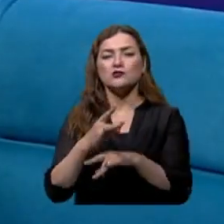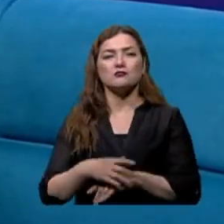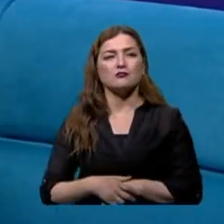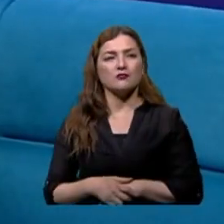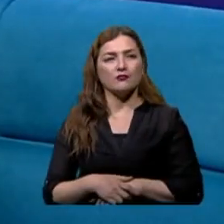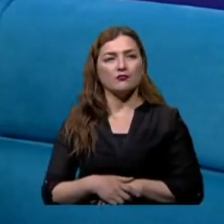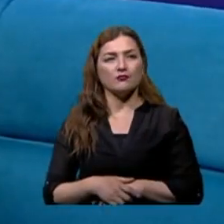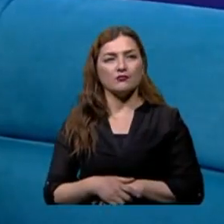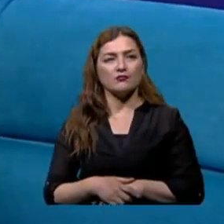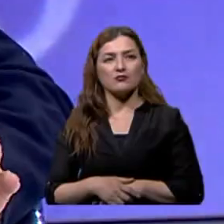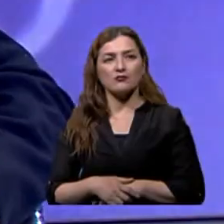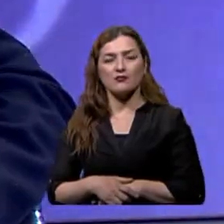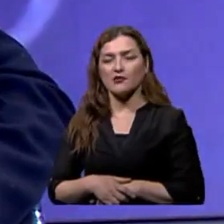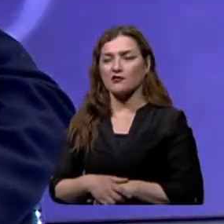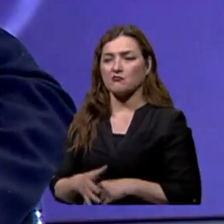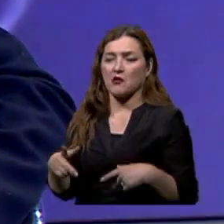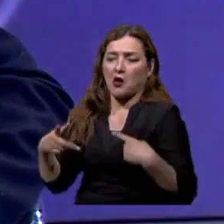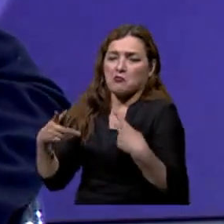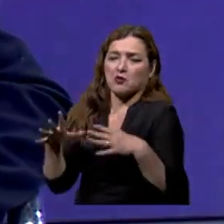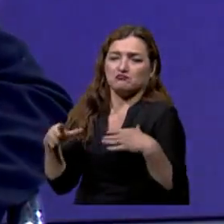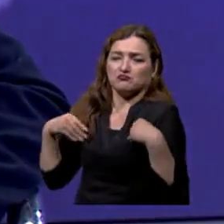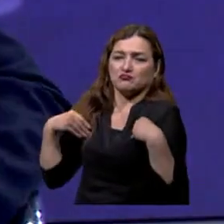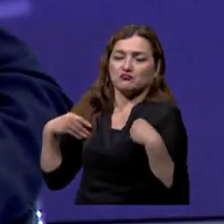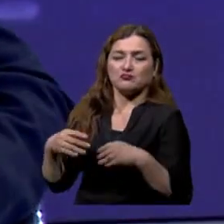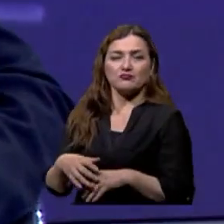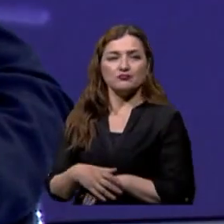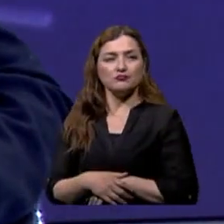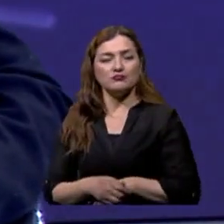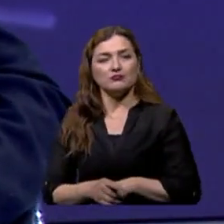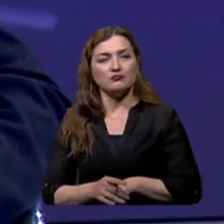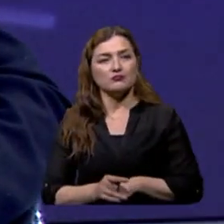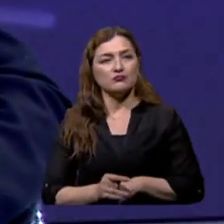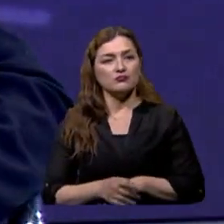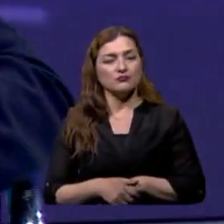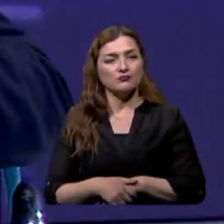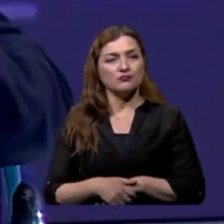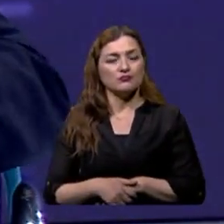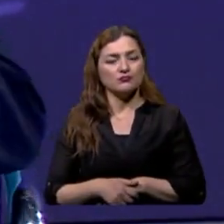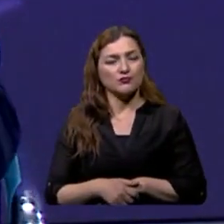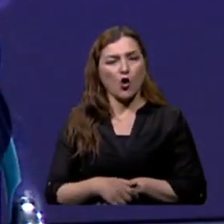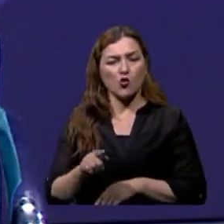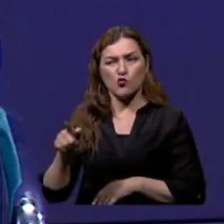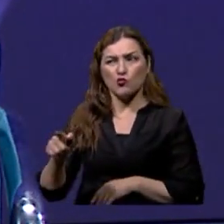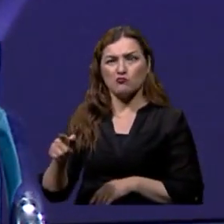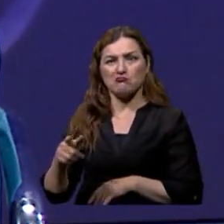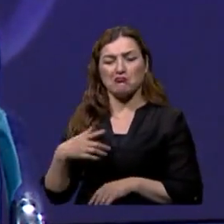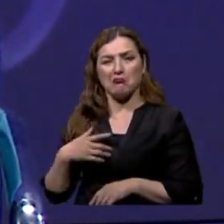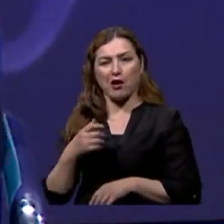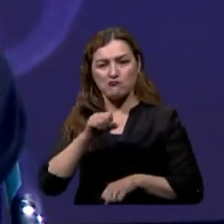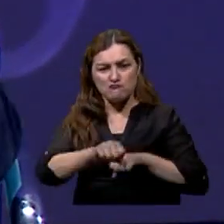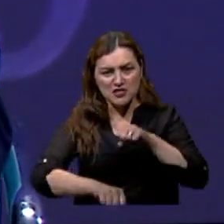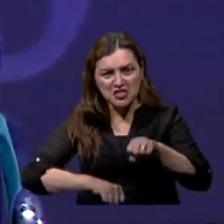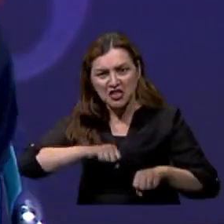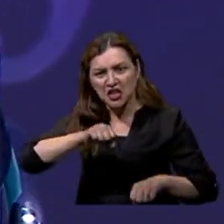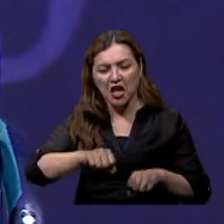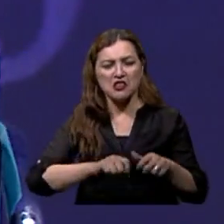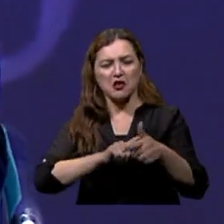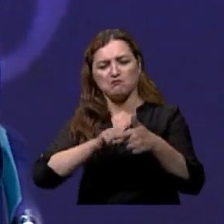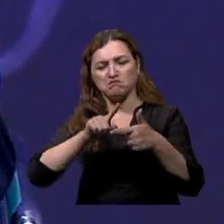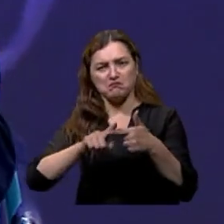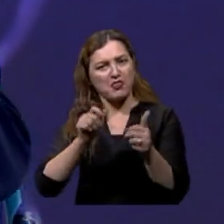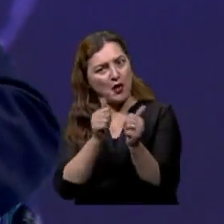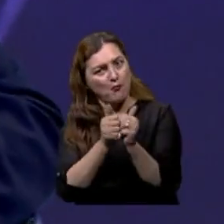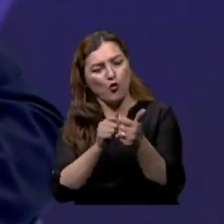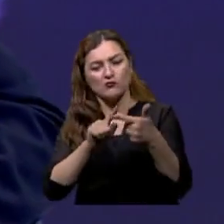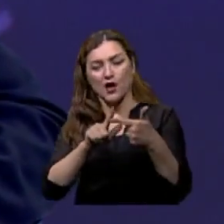Es lo que te tocó y así fue la vida. Sí, ya lo acepté. Y sabemos que tú tienes múltiples facetas. Haces bicicleta, nos contabas tras cámaras que te